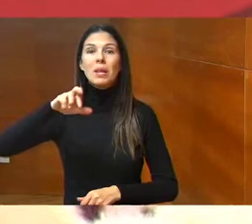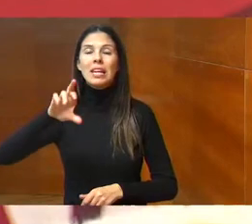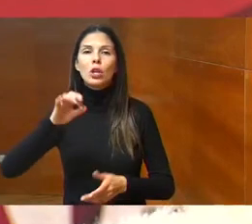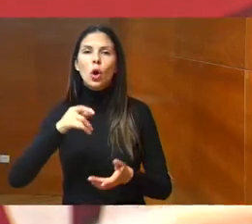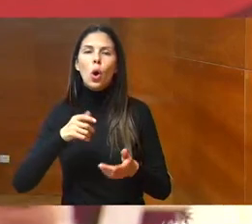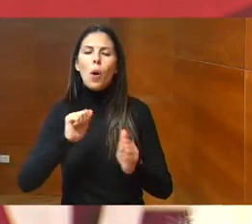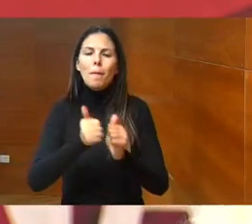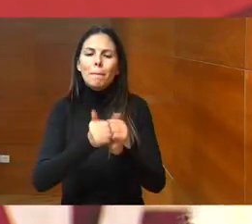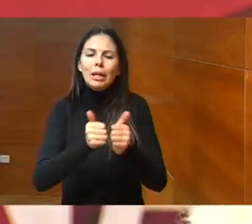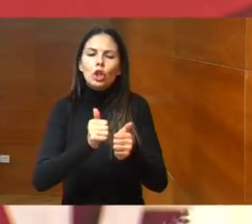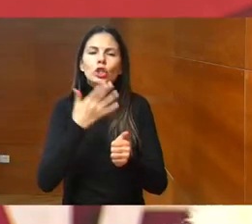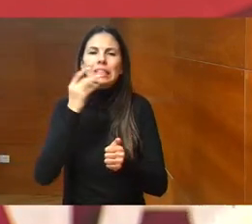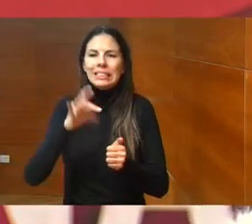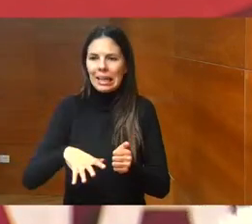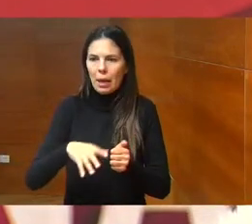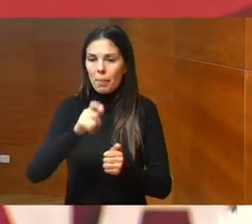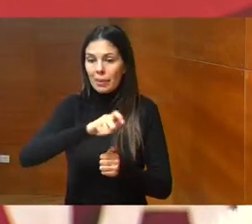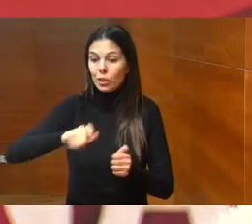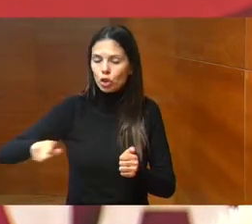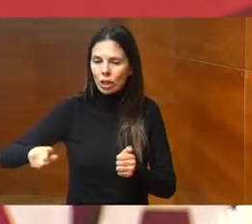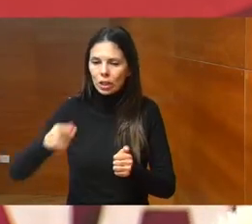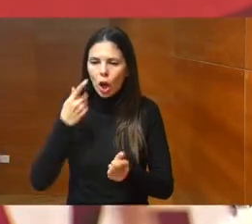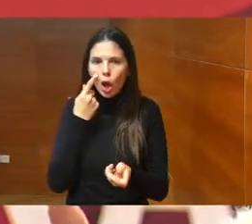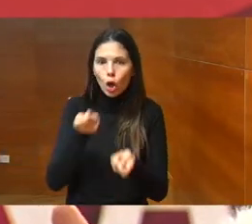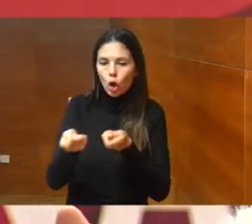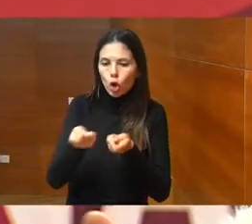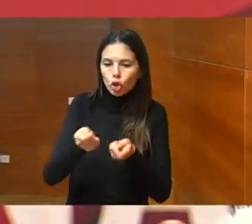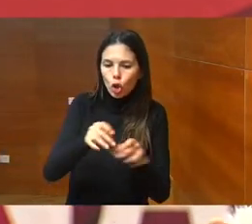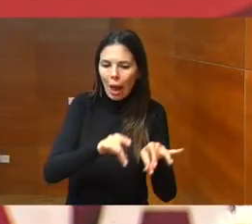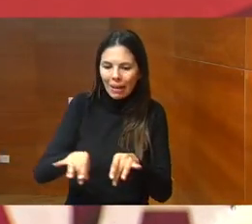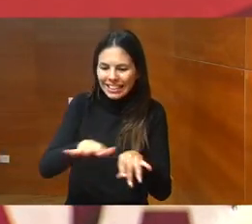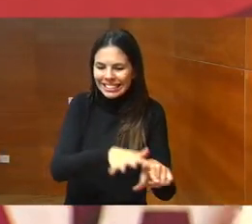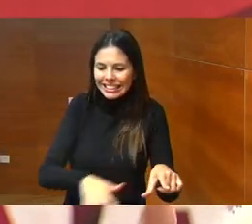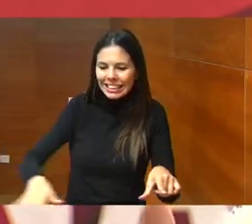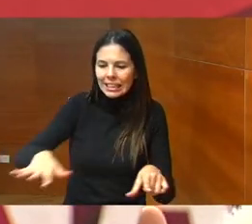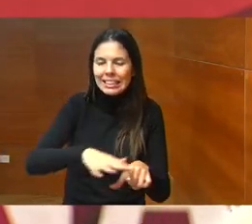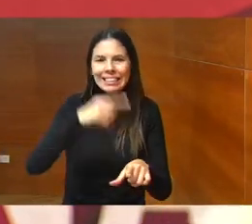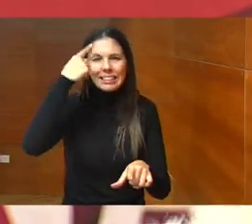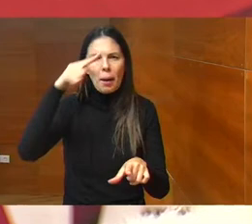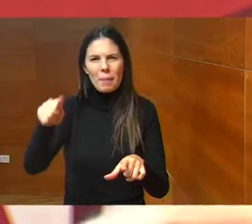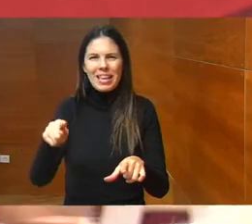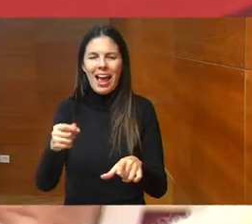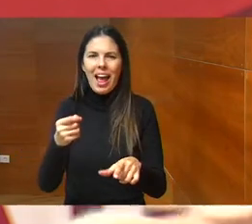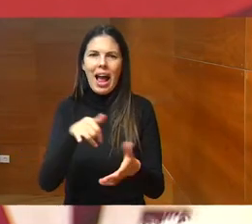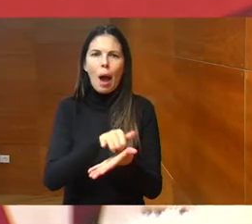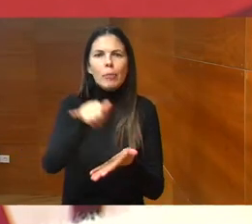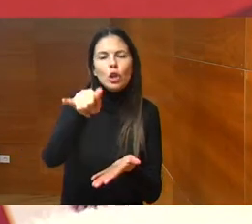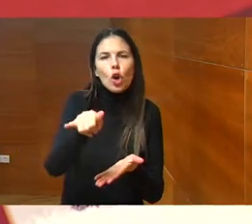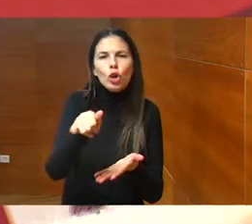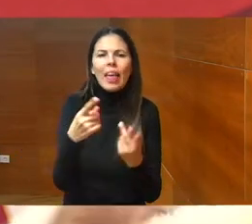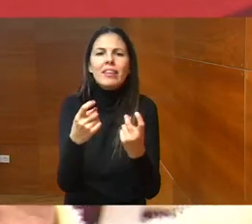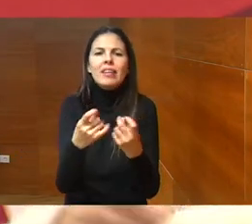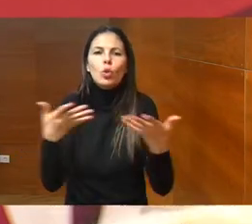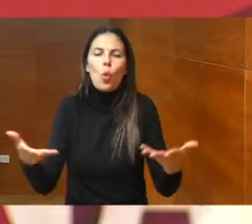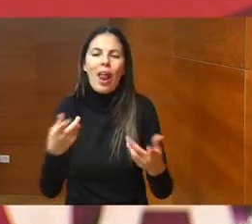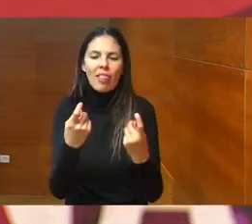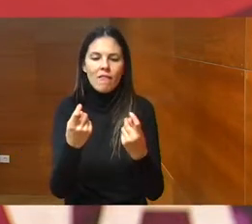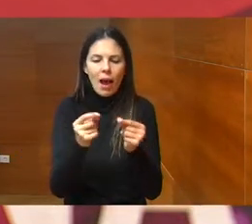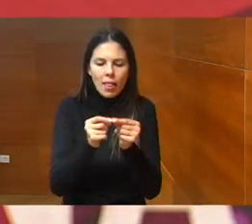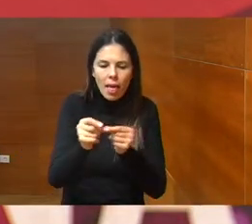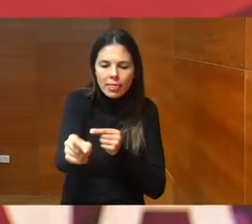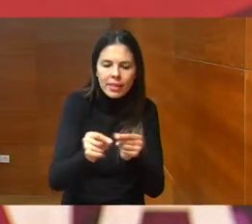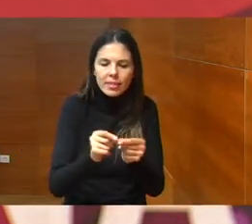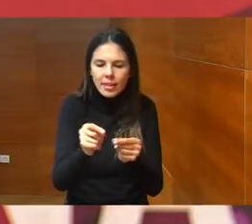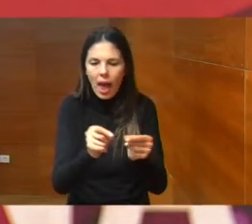los que marcaban otérreo y sabían las necesidades de avión no necesito tanto tanto espacio tanto